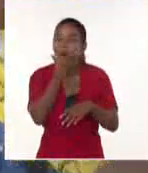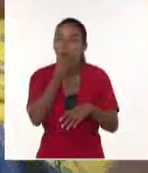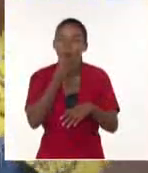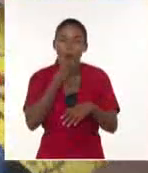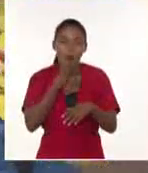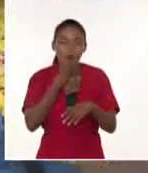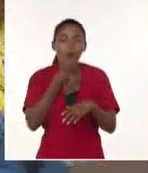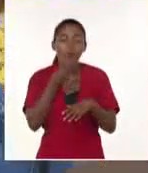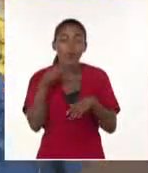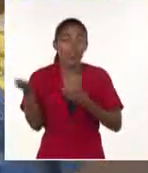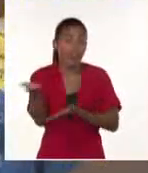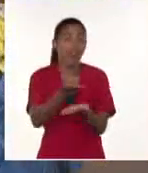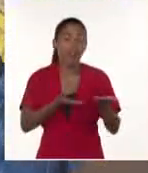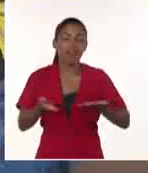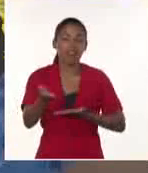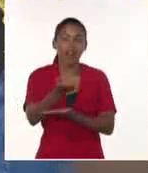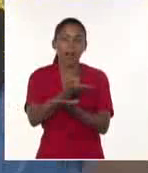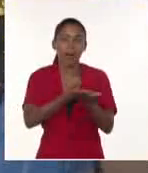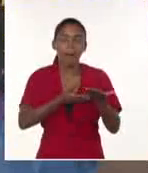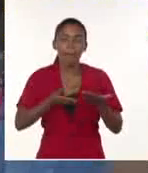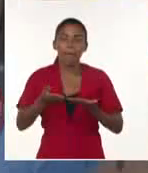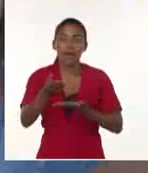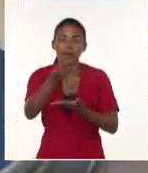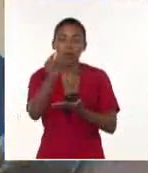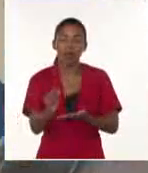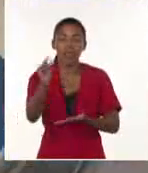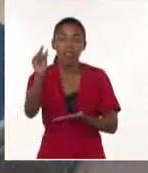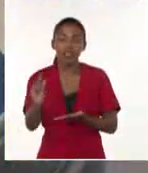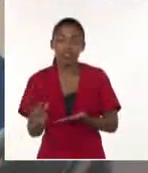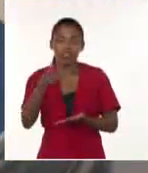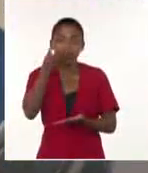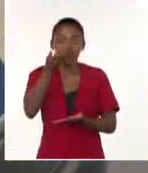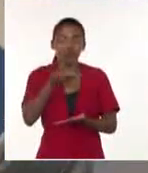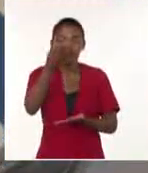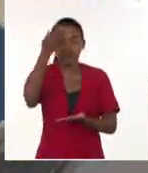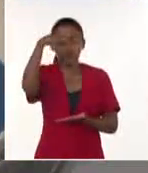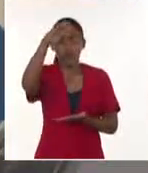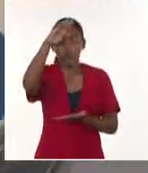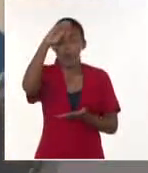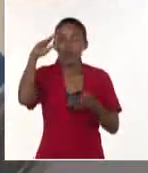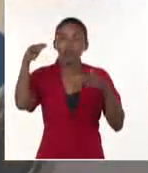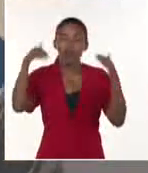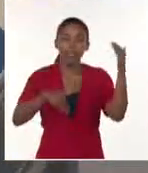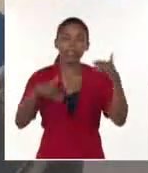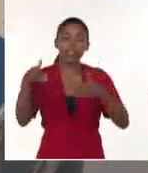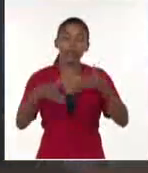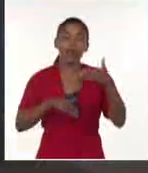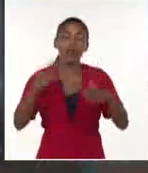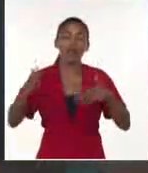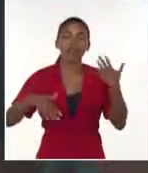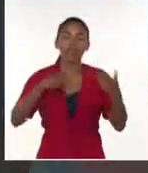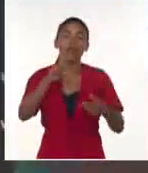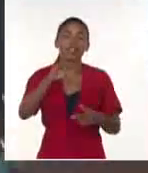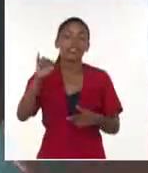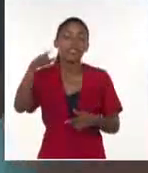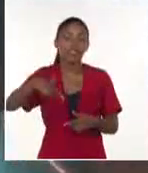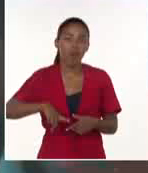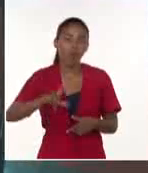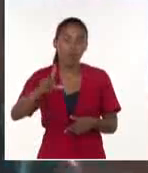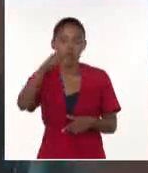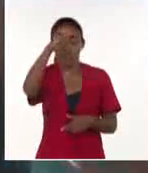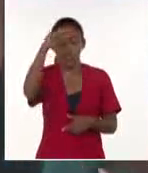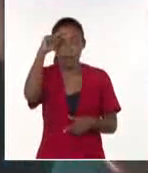que intercambiaron con homólogos cubanos y asistieron al acto por el 26 de julio en Santi Espíritu.